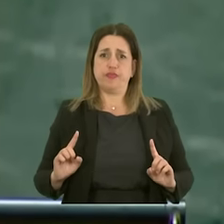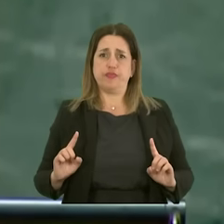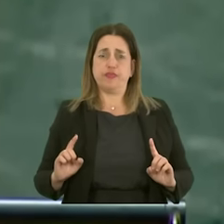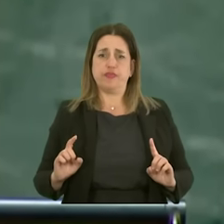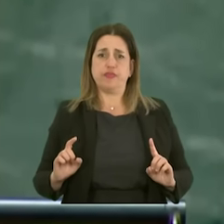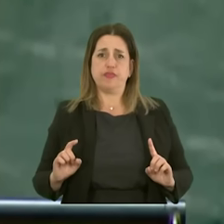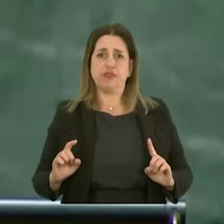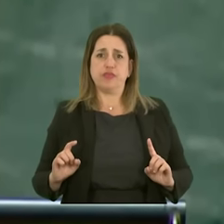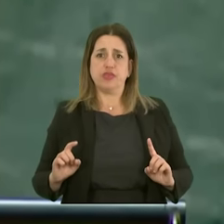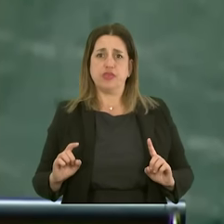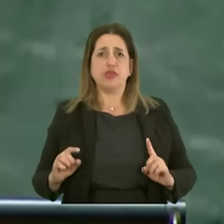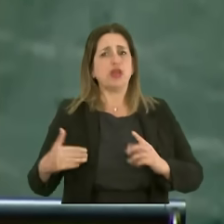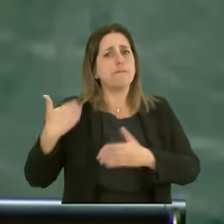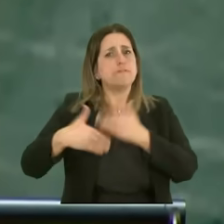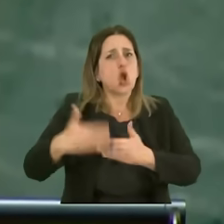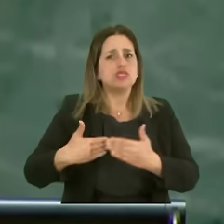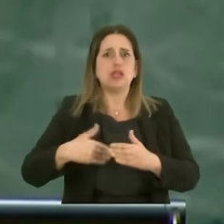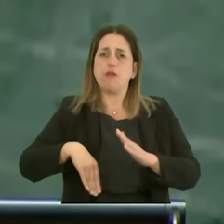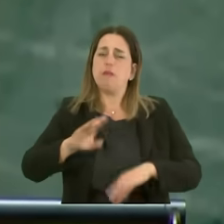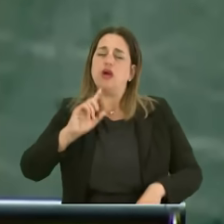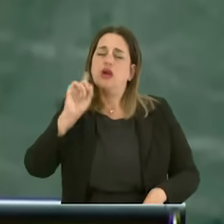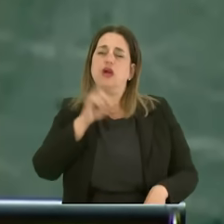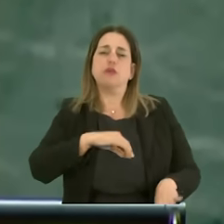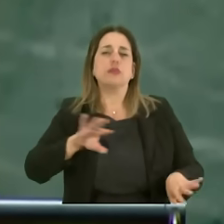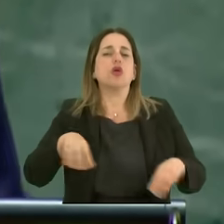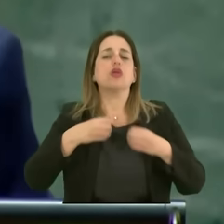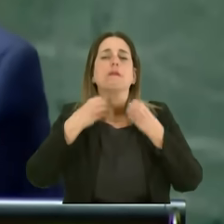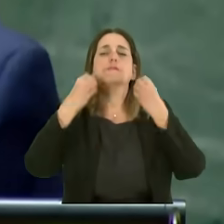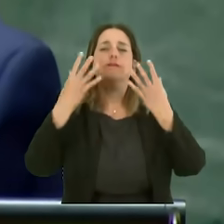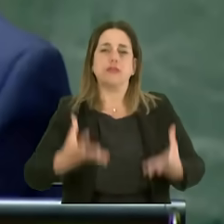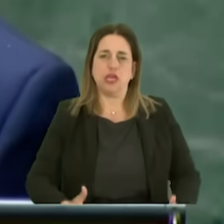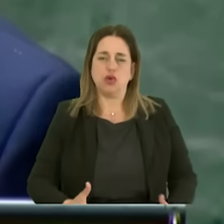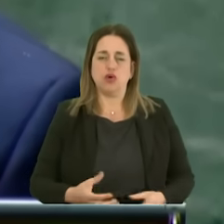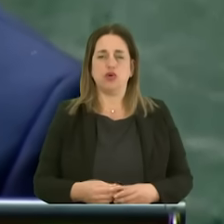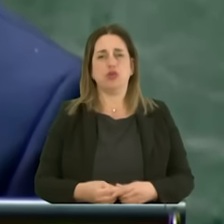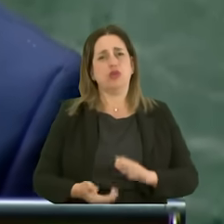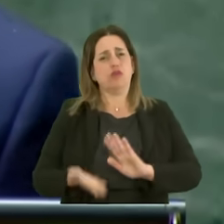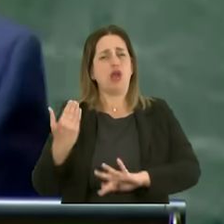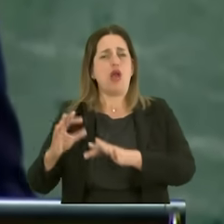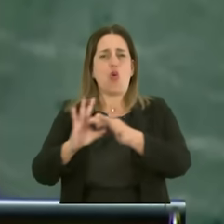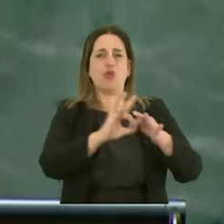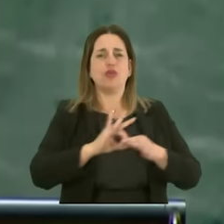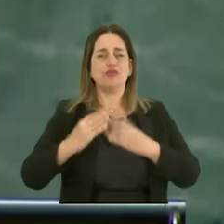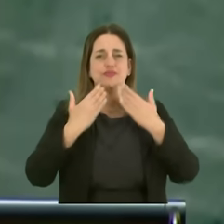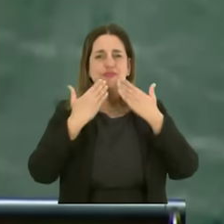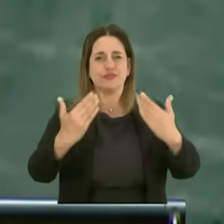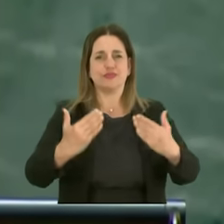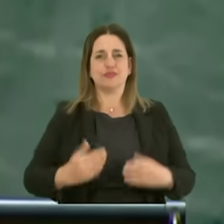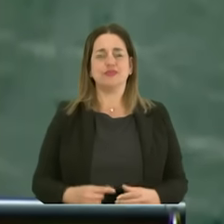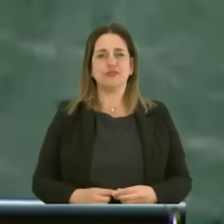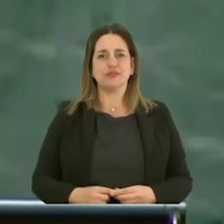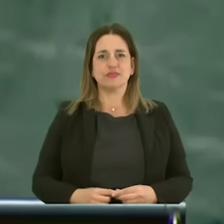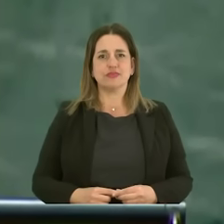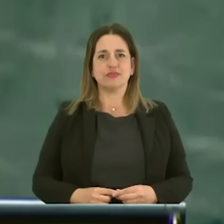convencido que progresar mucho más rápido y progresar mucho más Unidos Muchas gracias